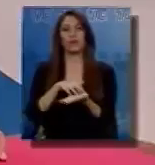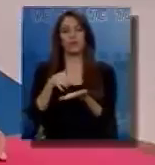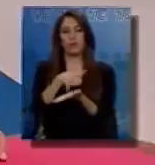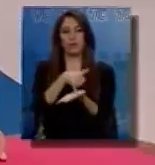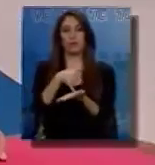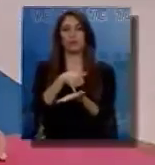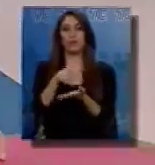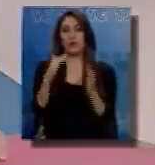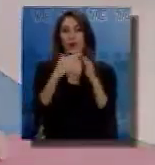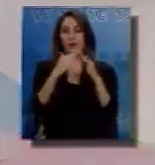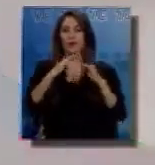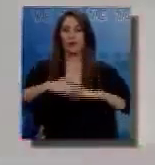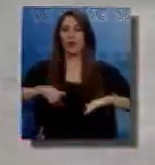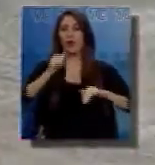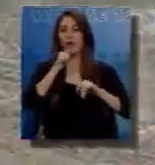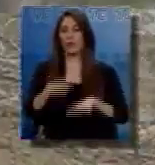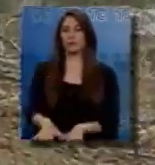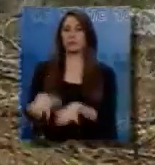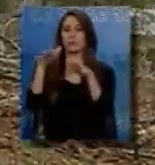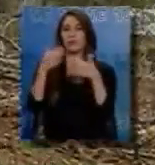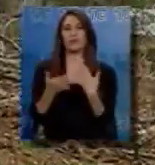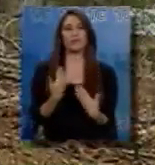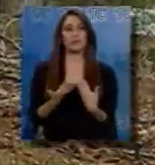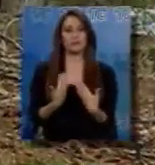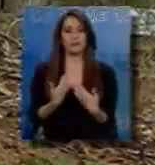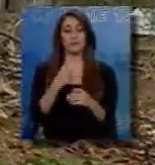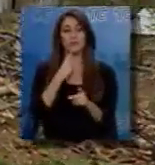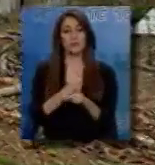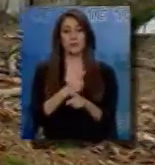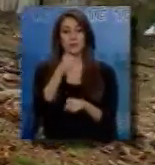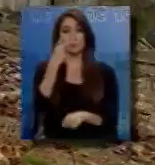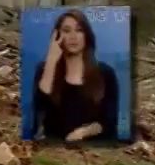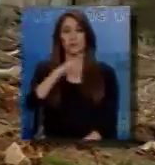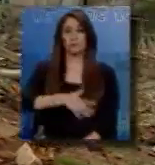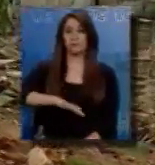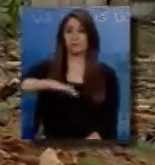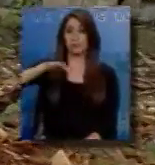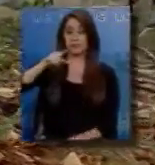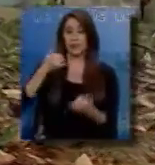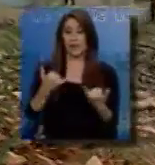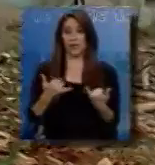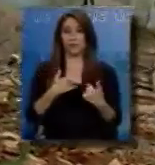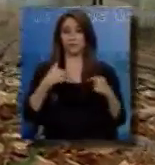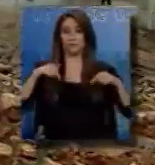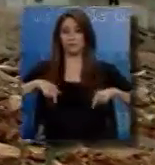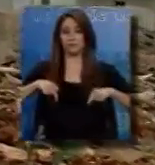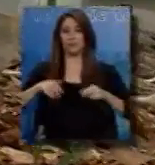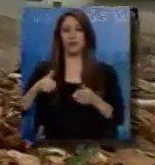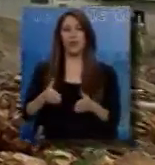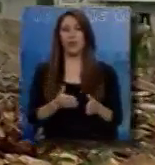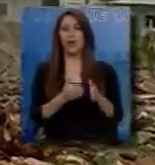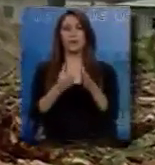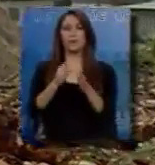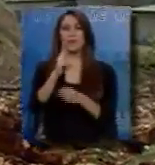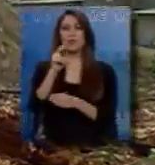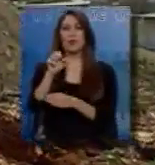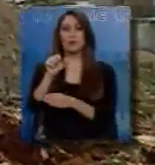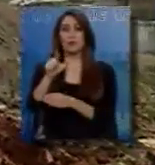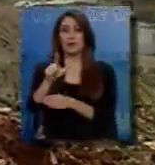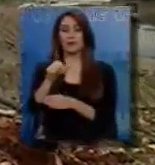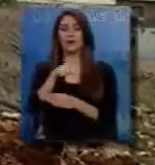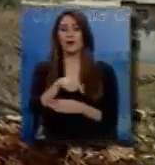justamente los niveles de inundación. Al borde de esta loma ubicada en el sector Camino Real de Monte